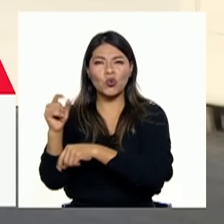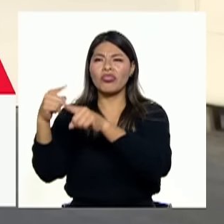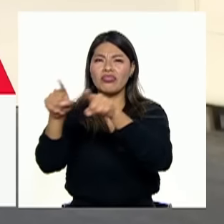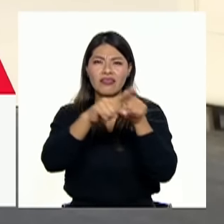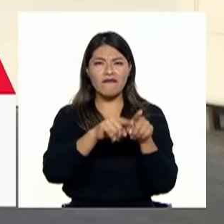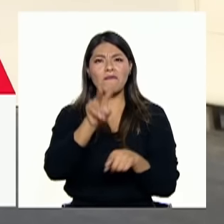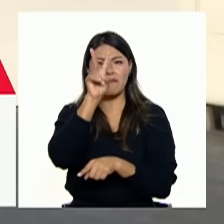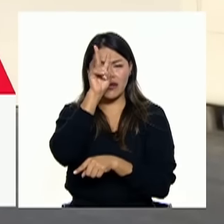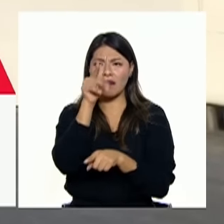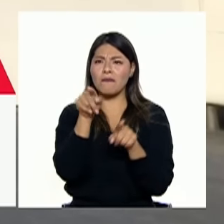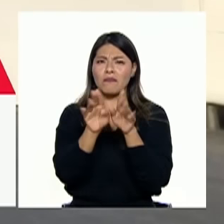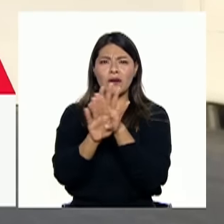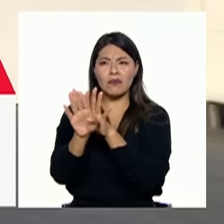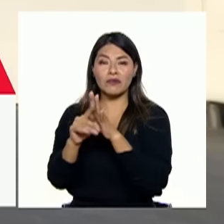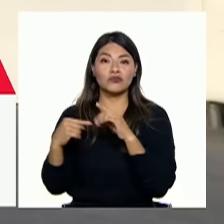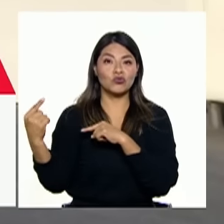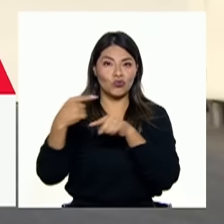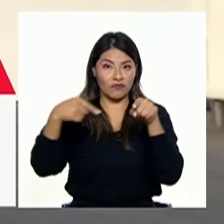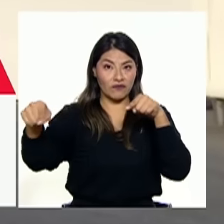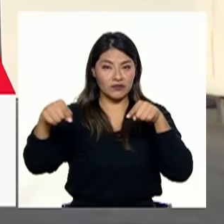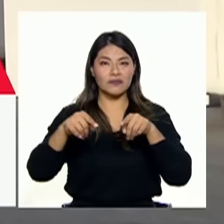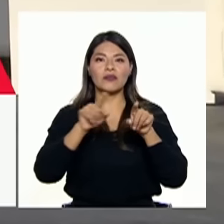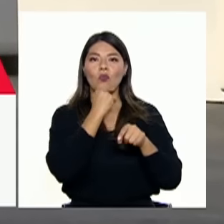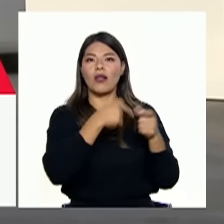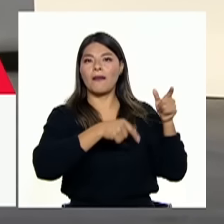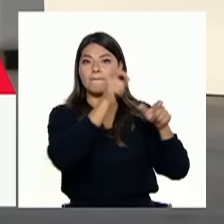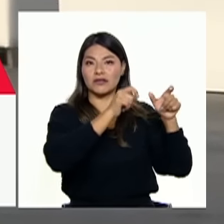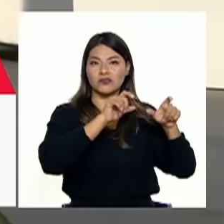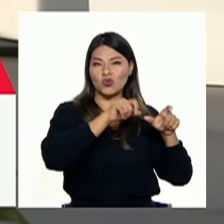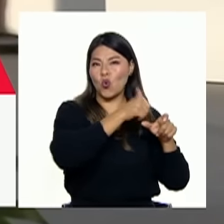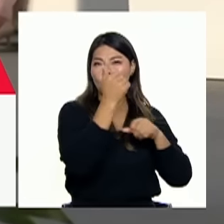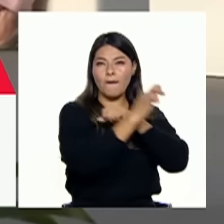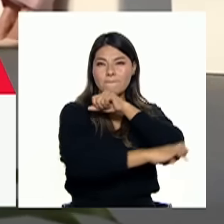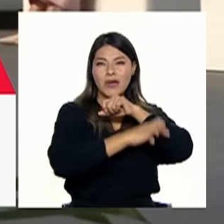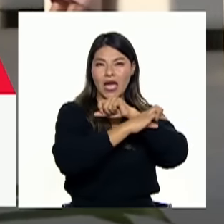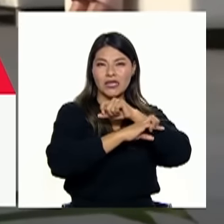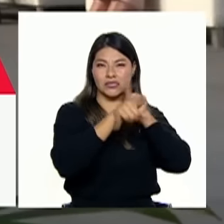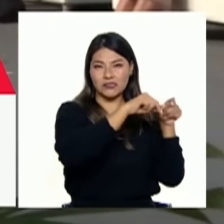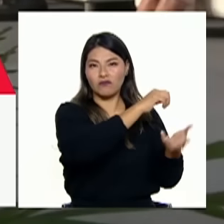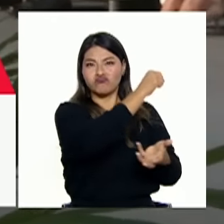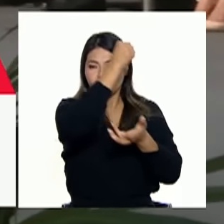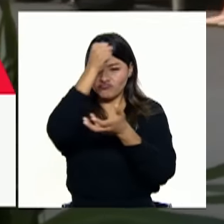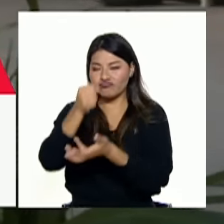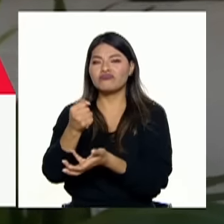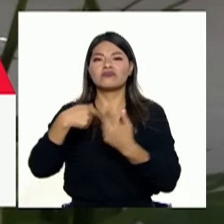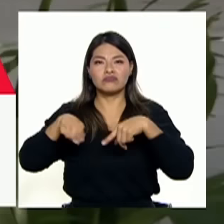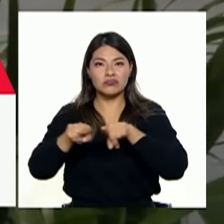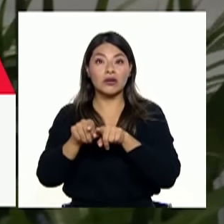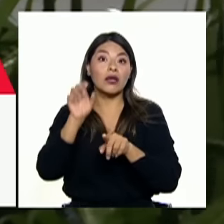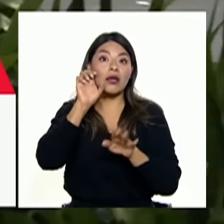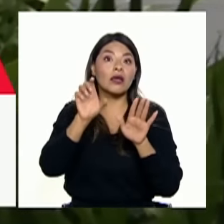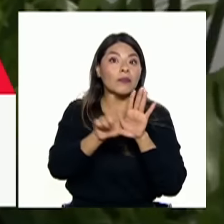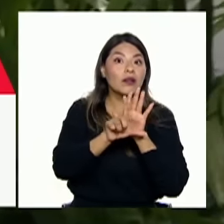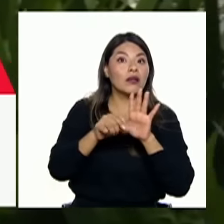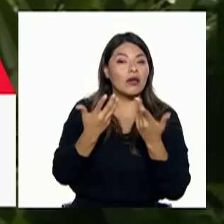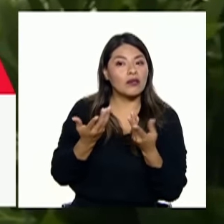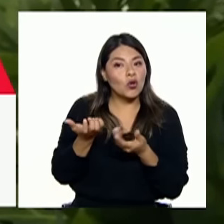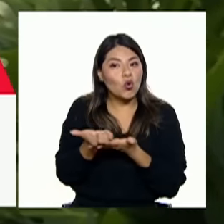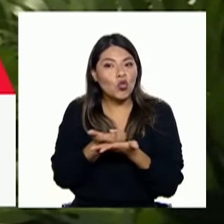la promulgación de una legislación que atraerá grandes inversiones de todo el mundo a nuestro país, como por ejemplo la Ley de Zonas